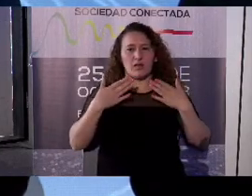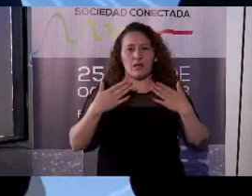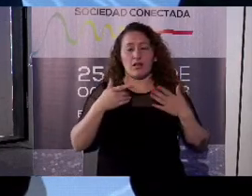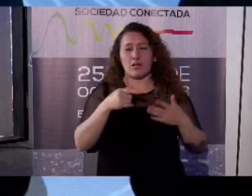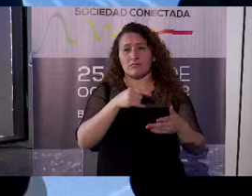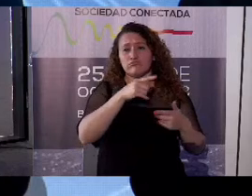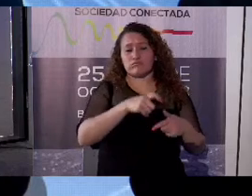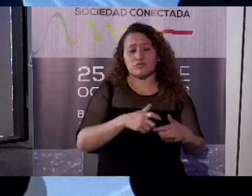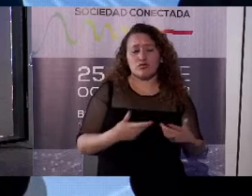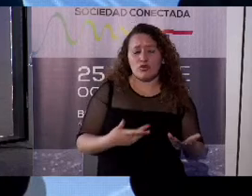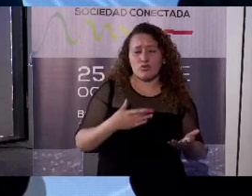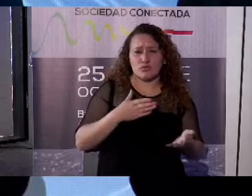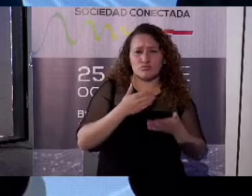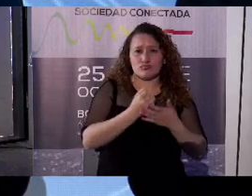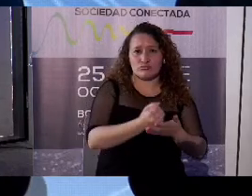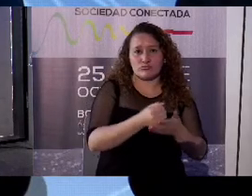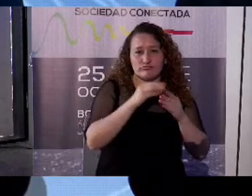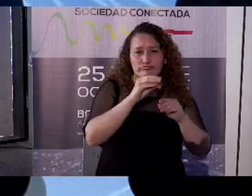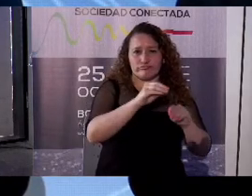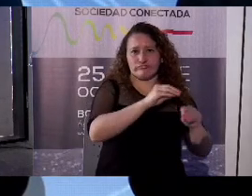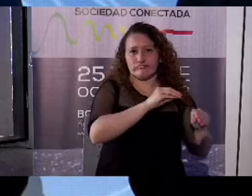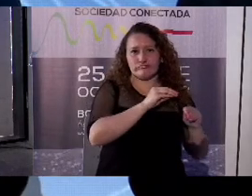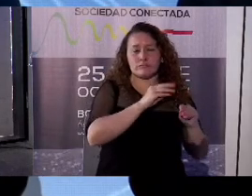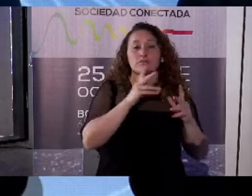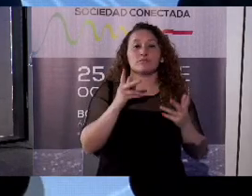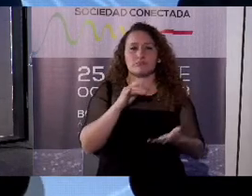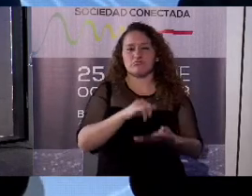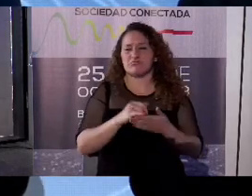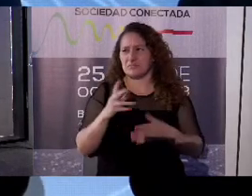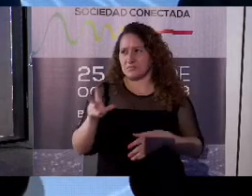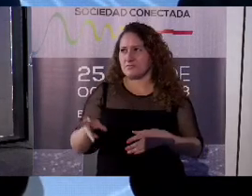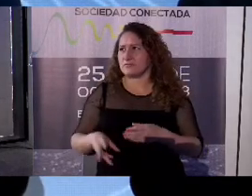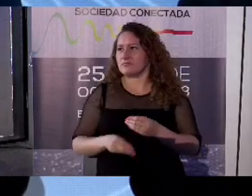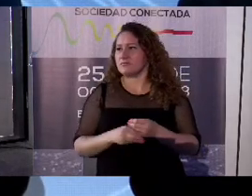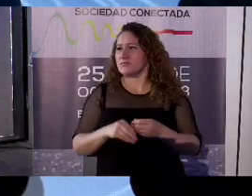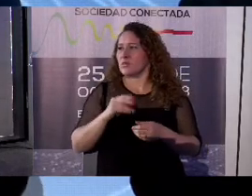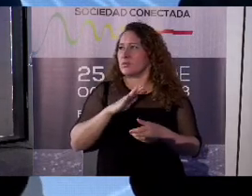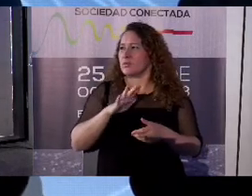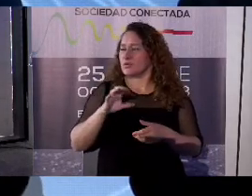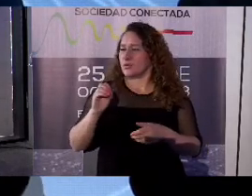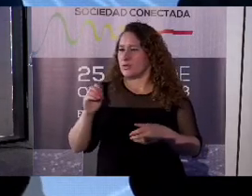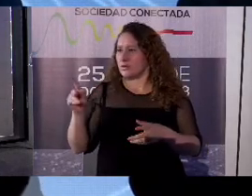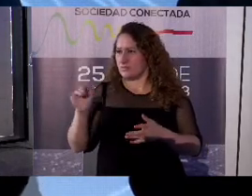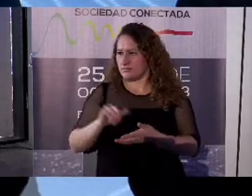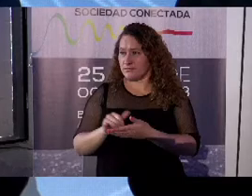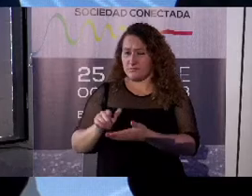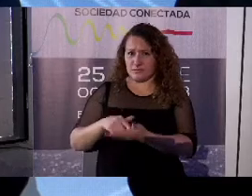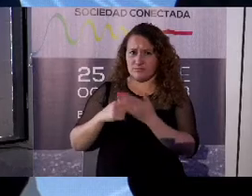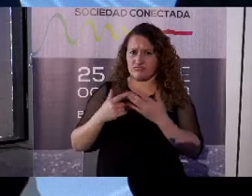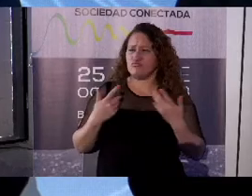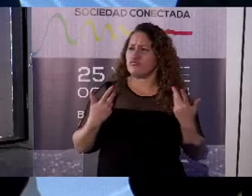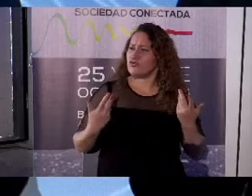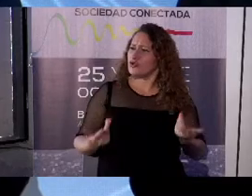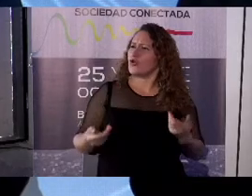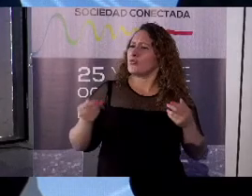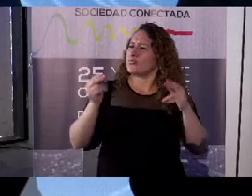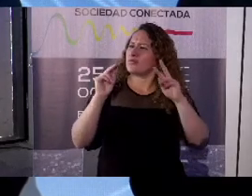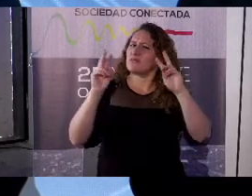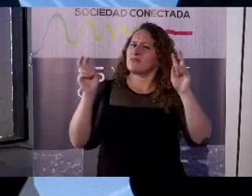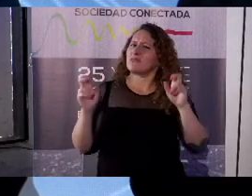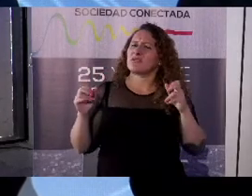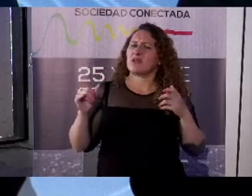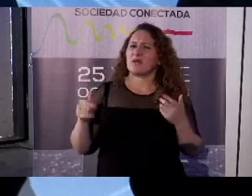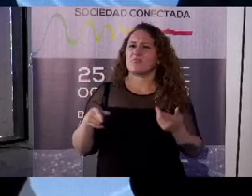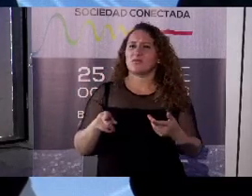quisiera agregar de de lo de lo que nos entas de 450 Cómo valoraron en este proyecto el tema de las